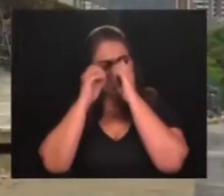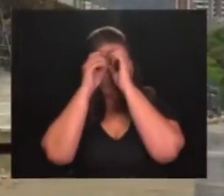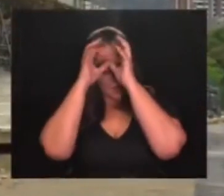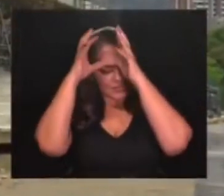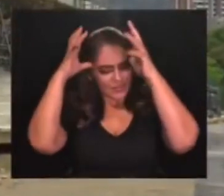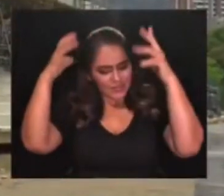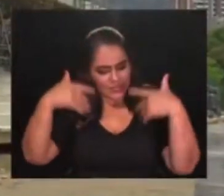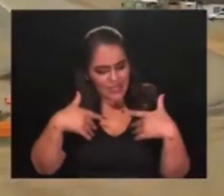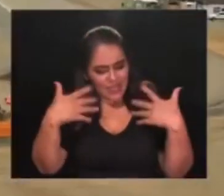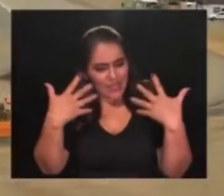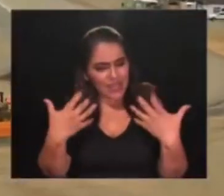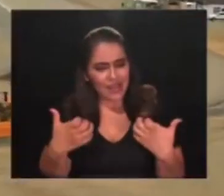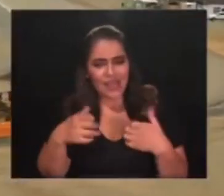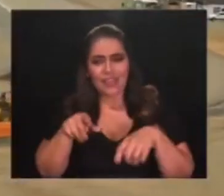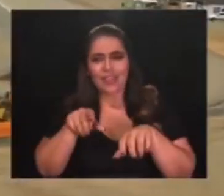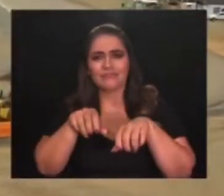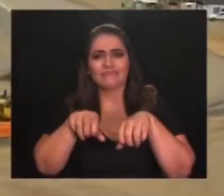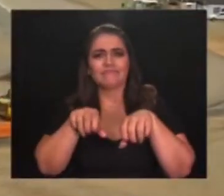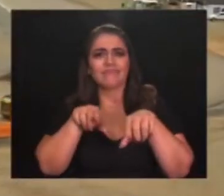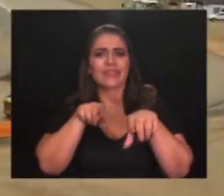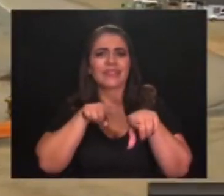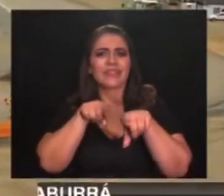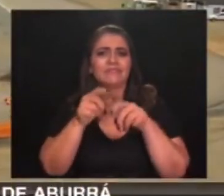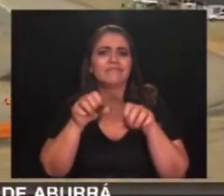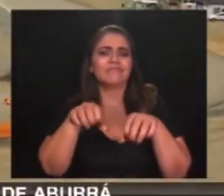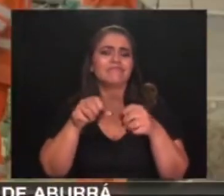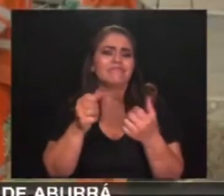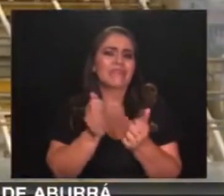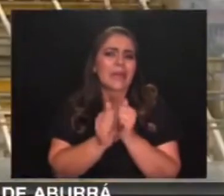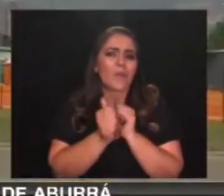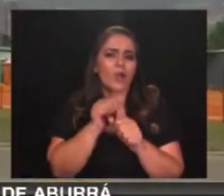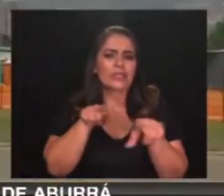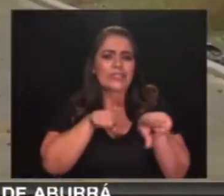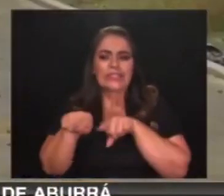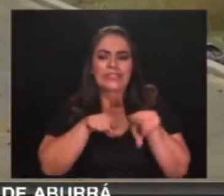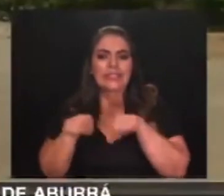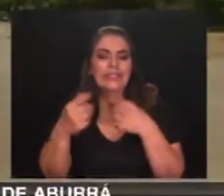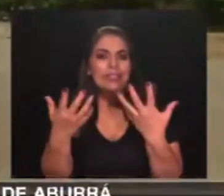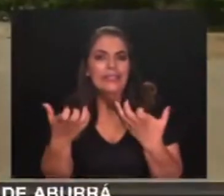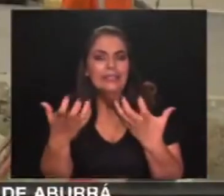escenario de deportes a motor se enciende en la familia del automovilismo.